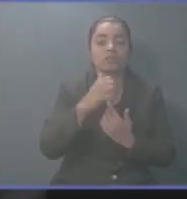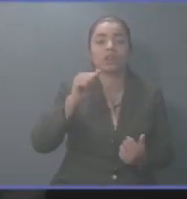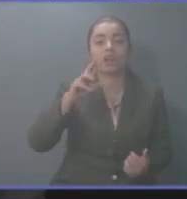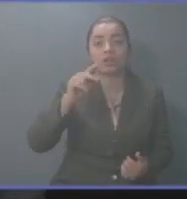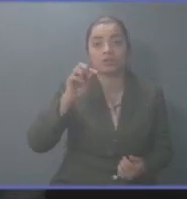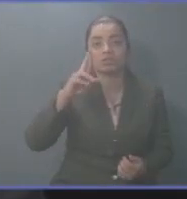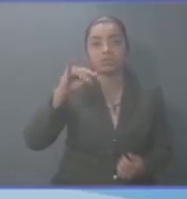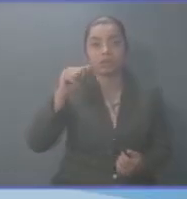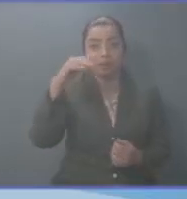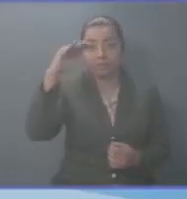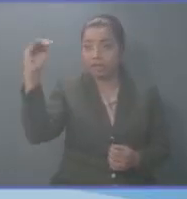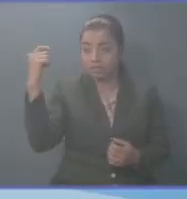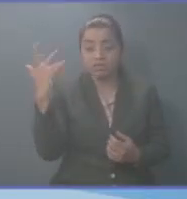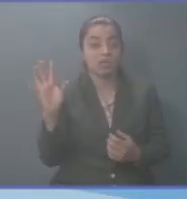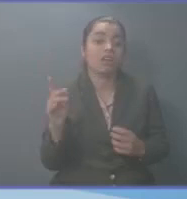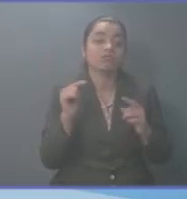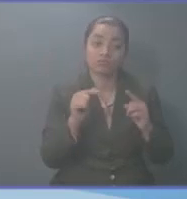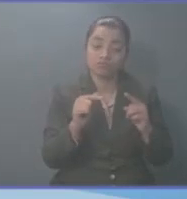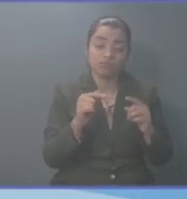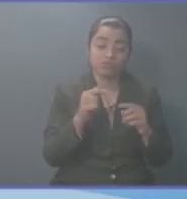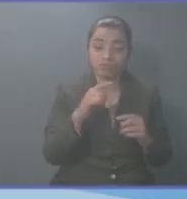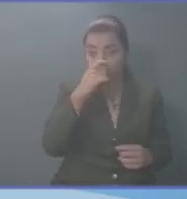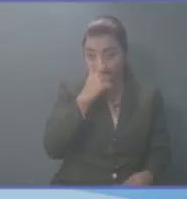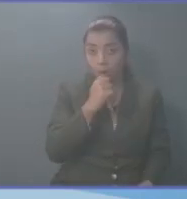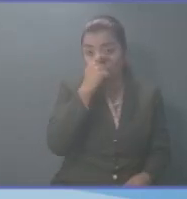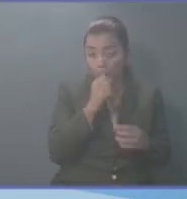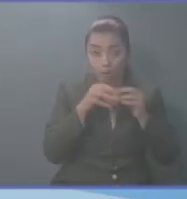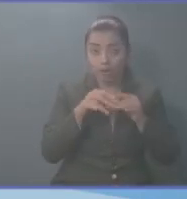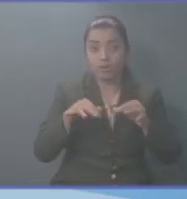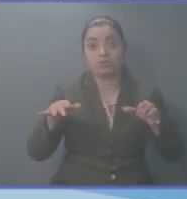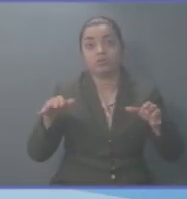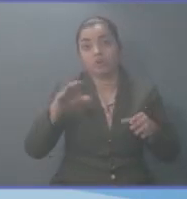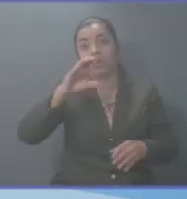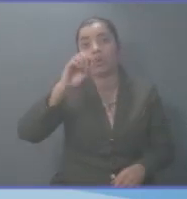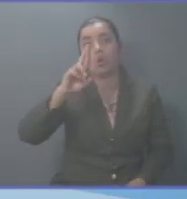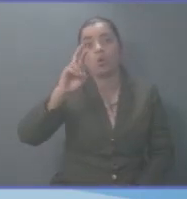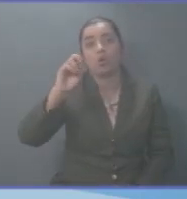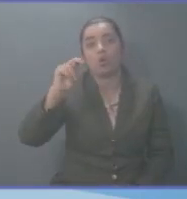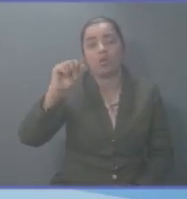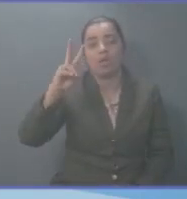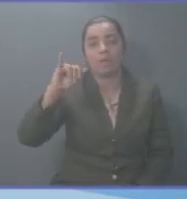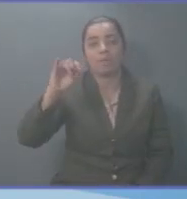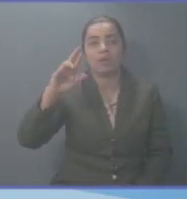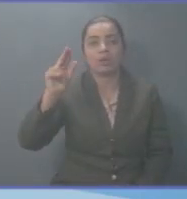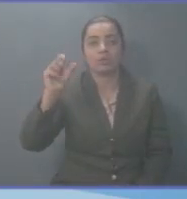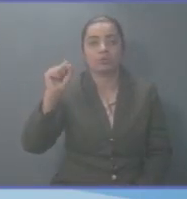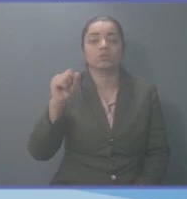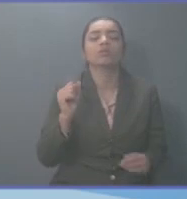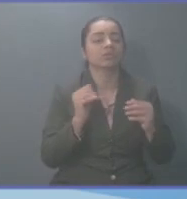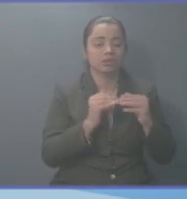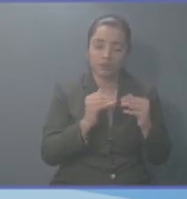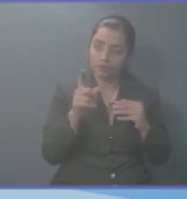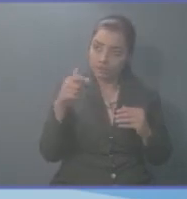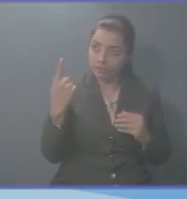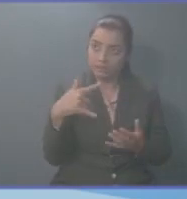de coronavirus, pero también a esta emergencia latente que tenemos también se le suma, diputado, las